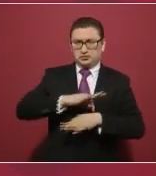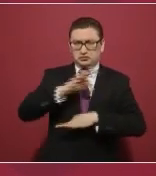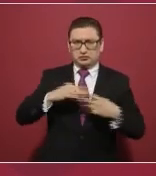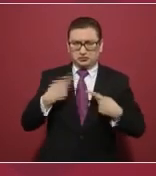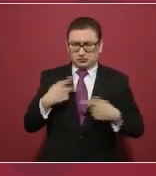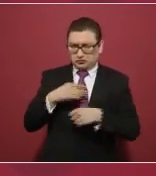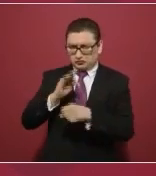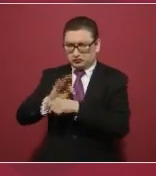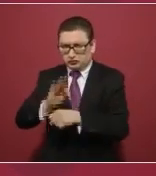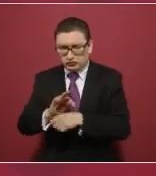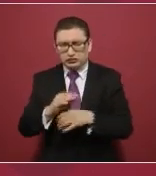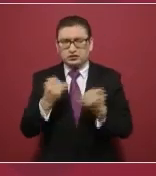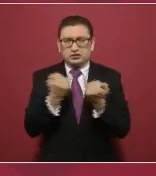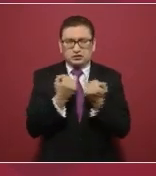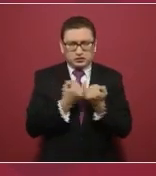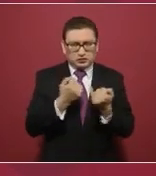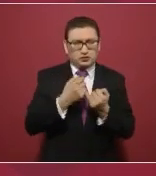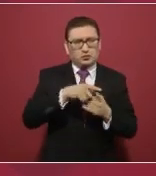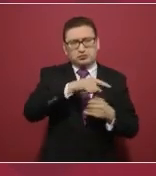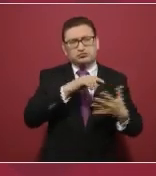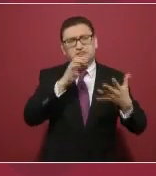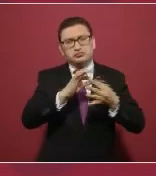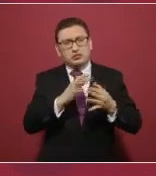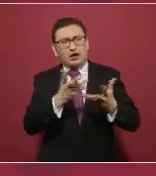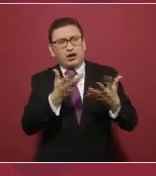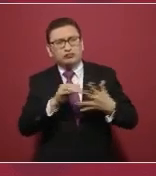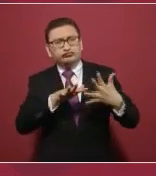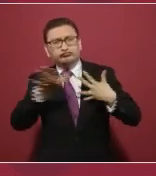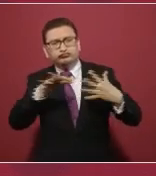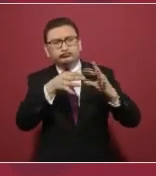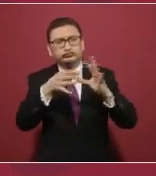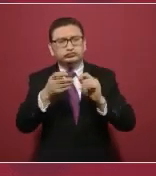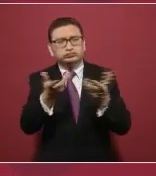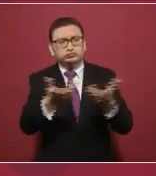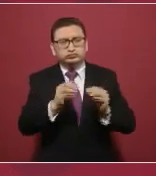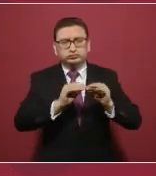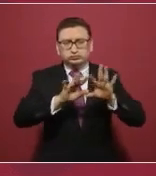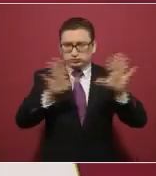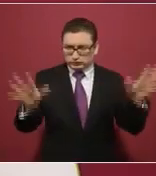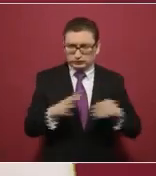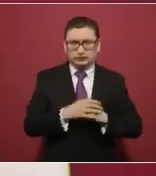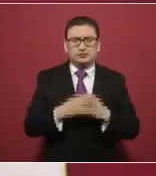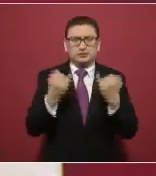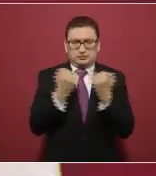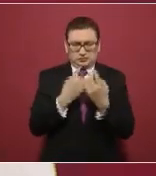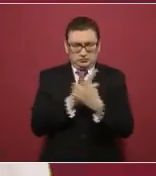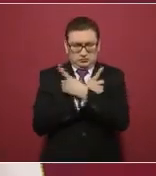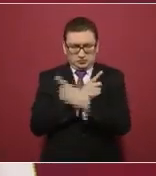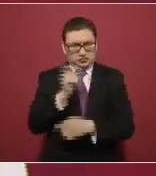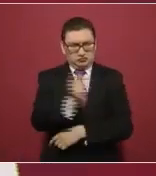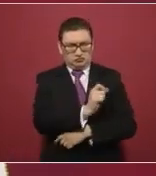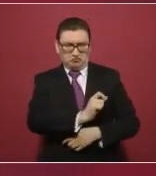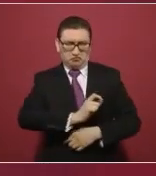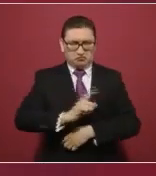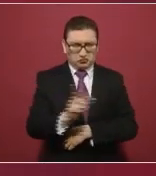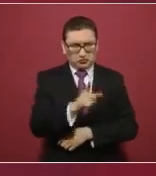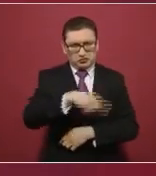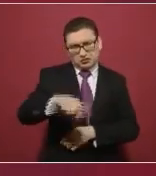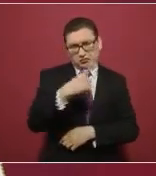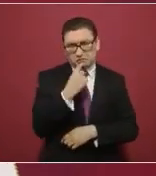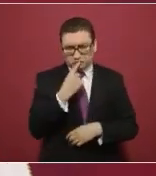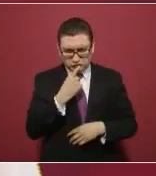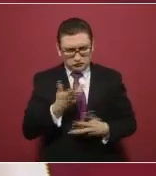de indicadores, mayor transparencia, rendición de cuentas y dignificación y profesionalización de la función